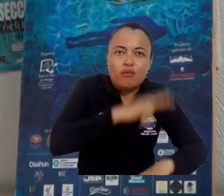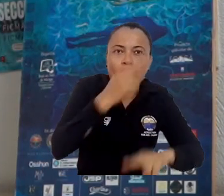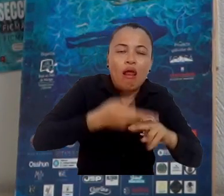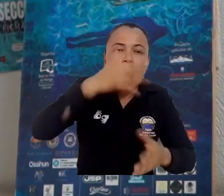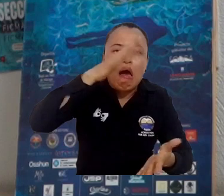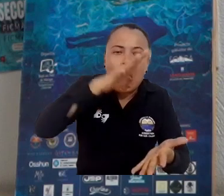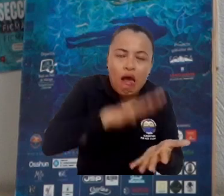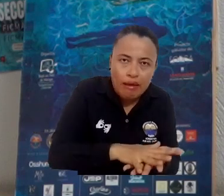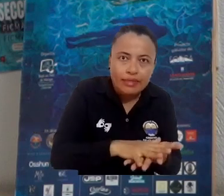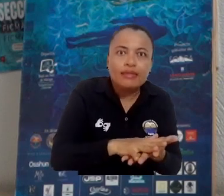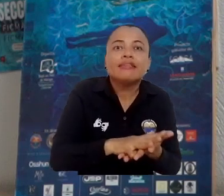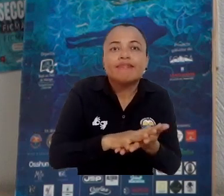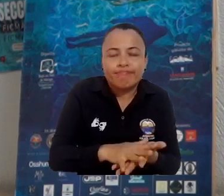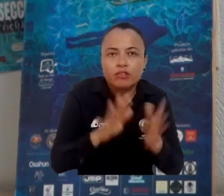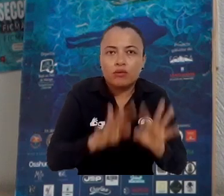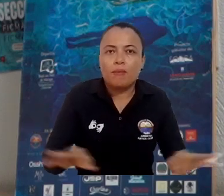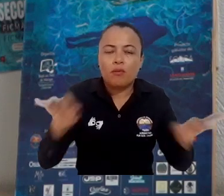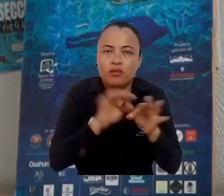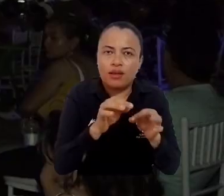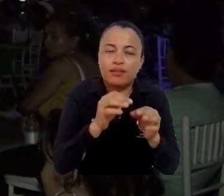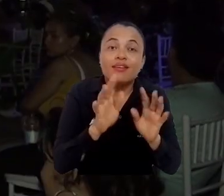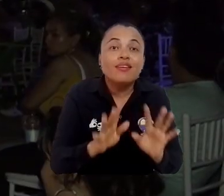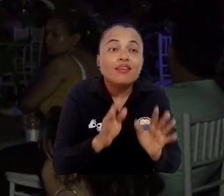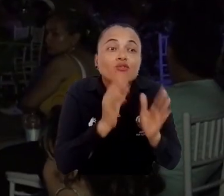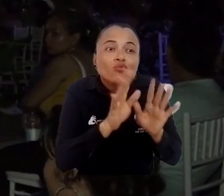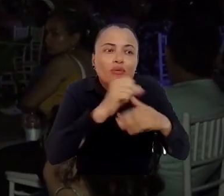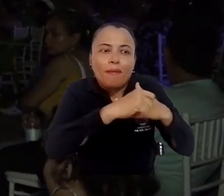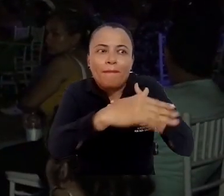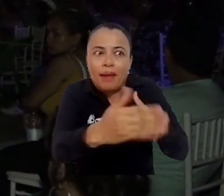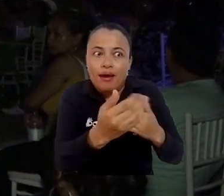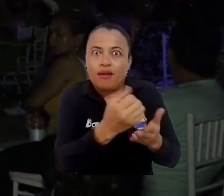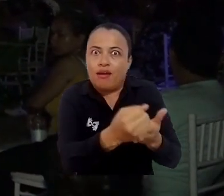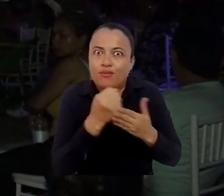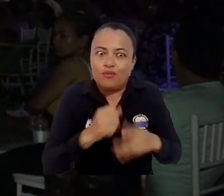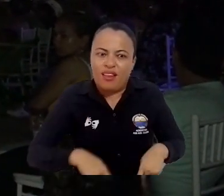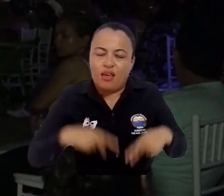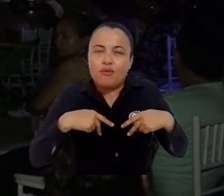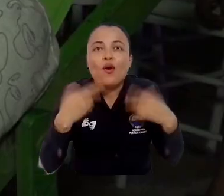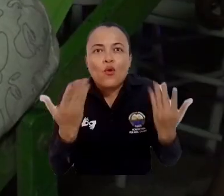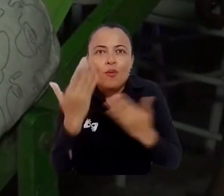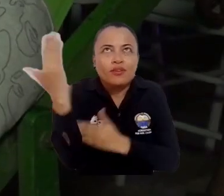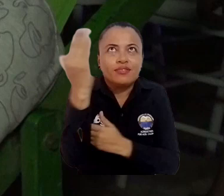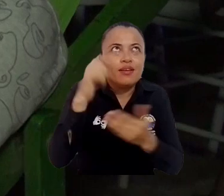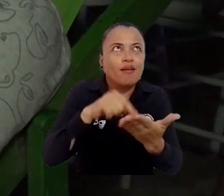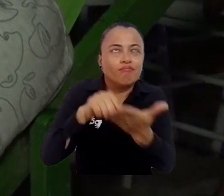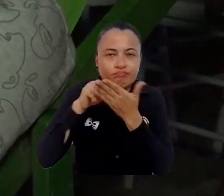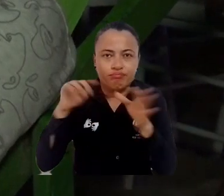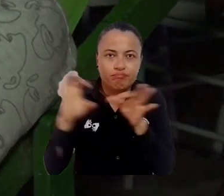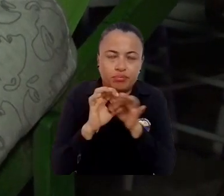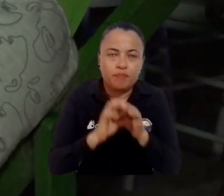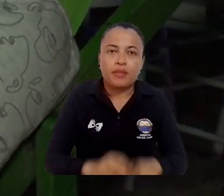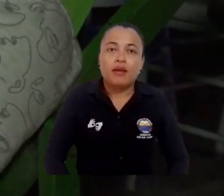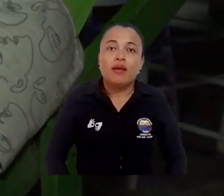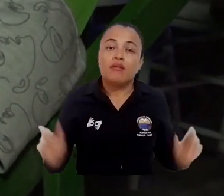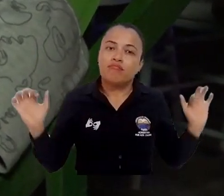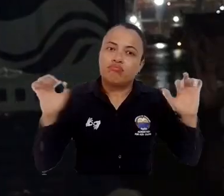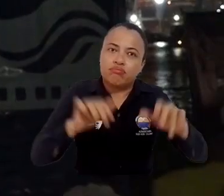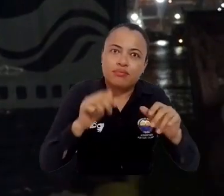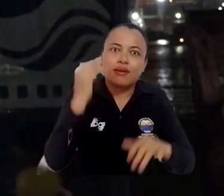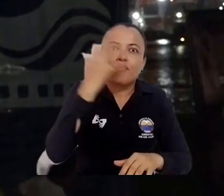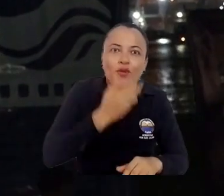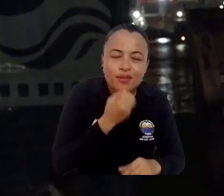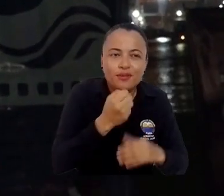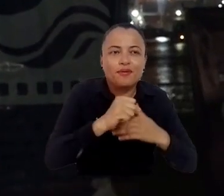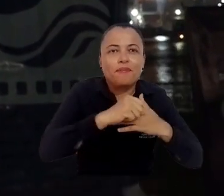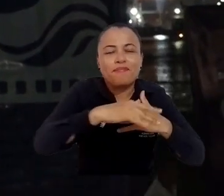recursos naturales se están acabando entonces pensando es la importancia del mar en nuestras vidas a través del audiovisual evento superbonito porque es un